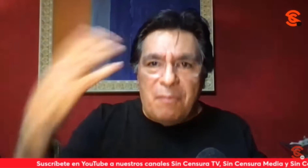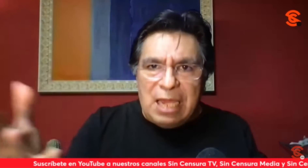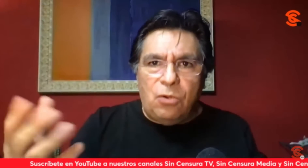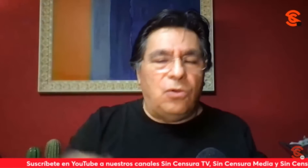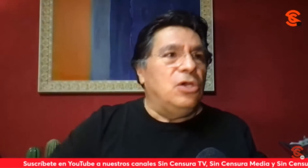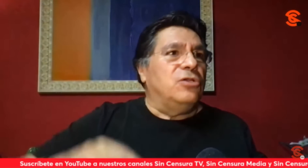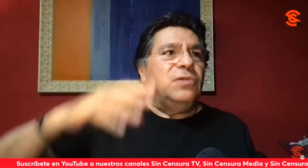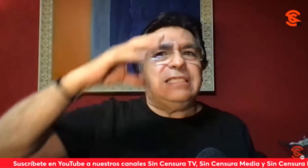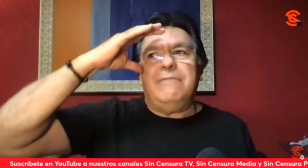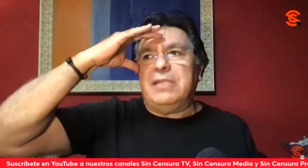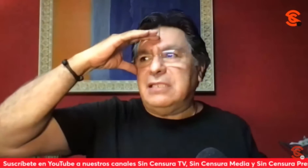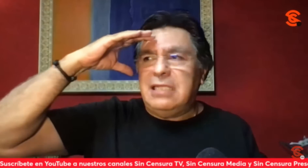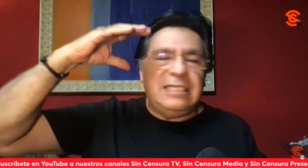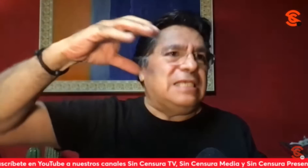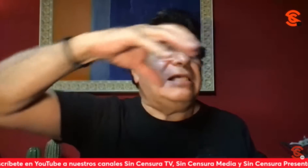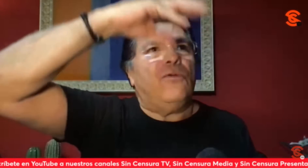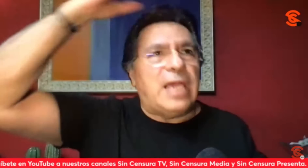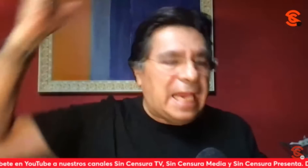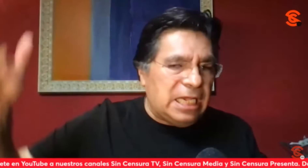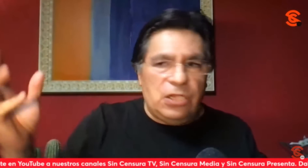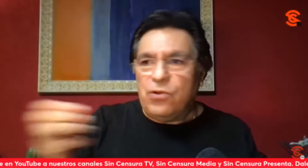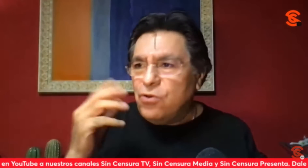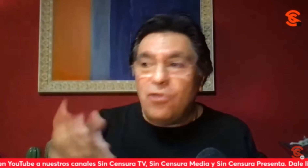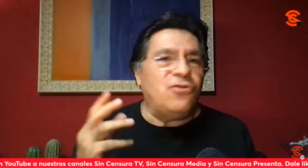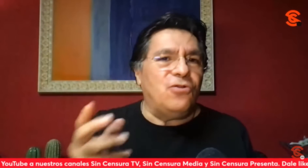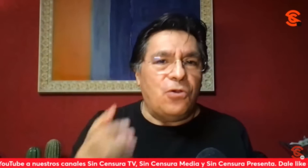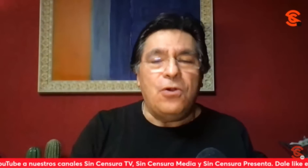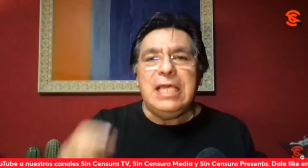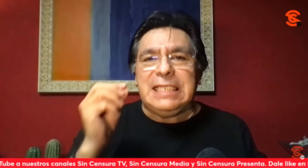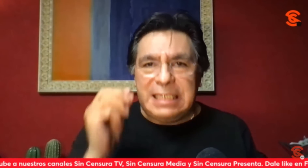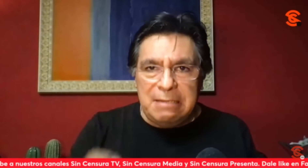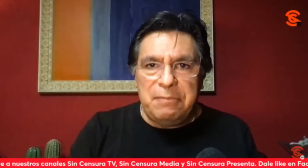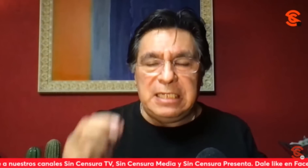sea un mago, no es que el presidente sea un genio,